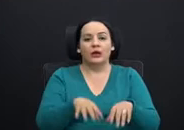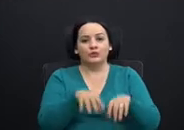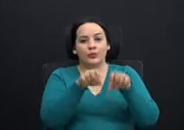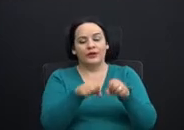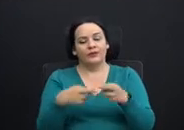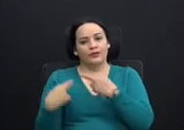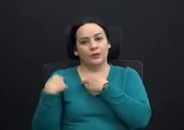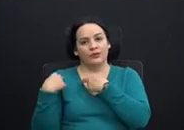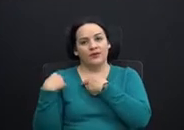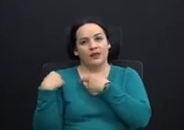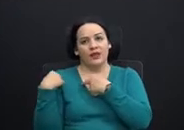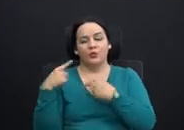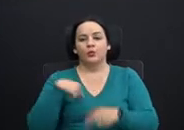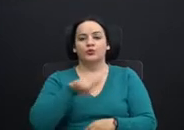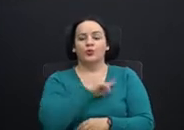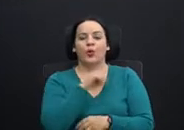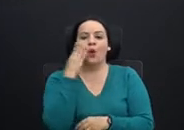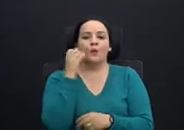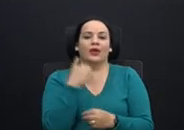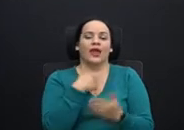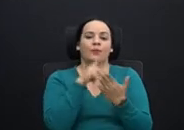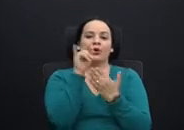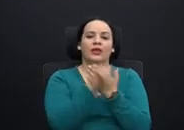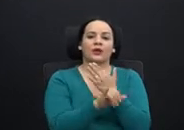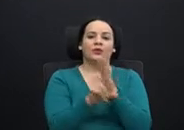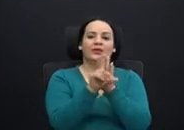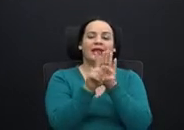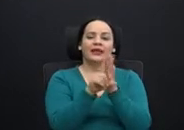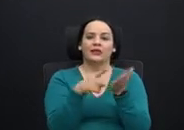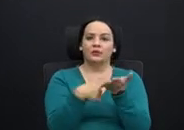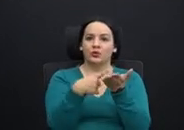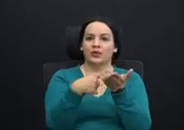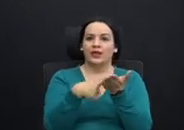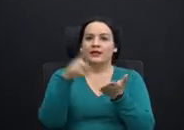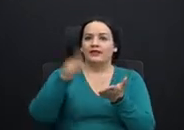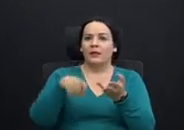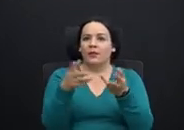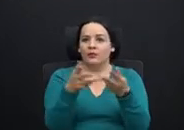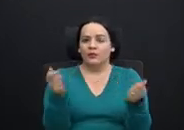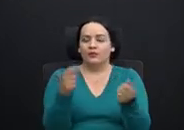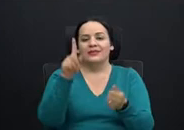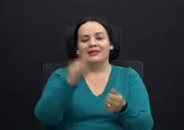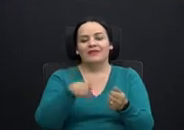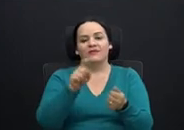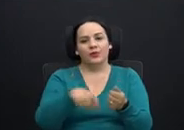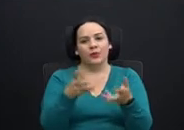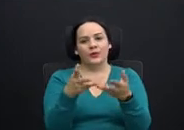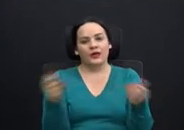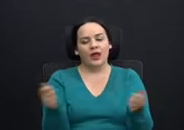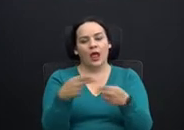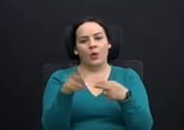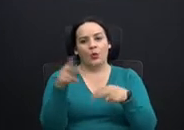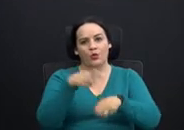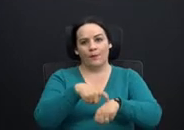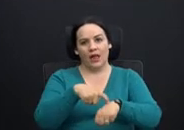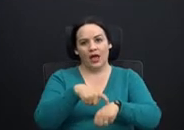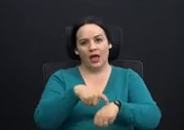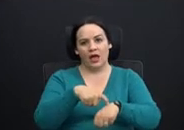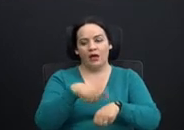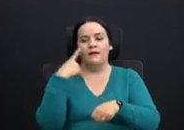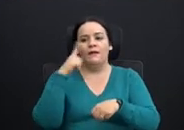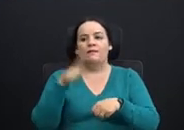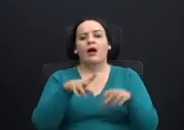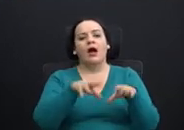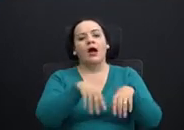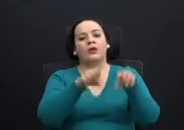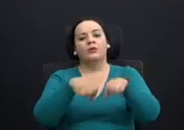responsabilidad de nosotros, porque hay proyectos de ley que se están discutiendo y tenemos que resolverlo a corto plazo. Pero para asumir cada